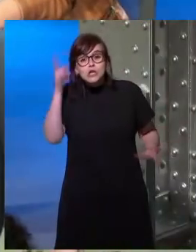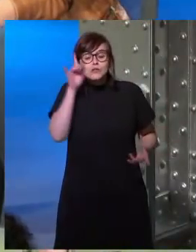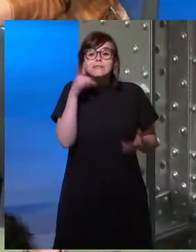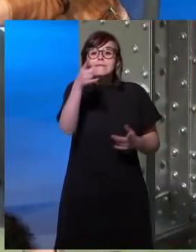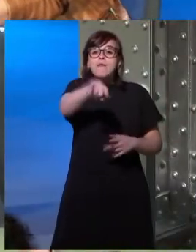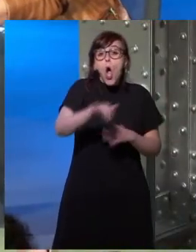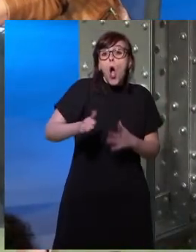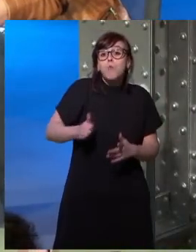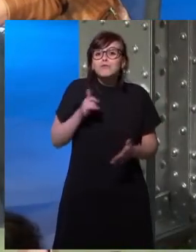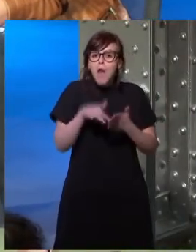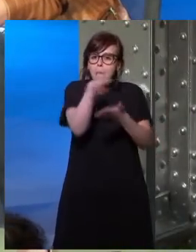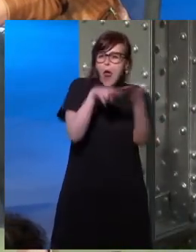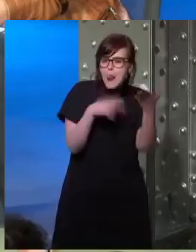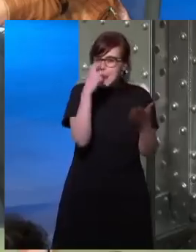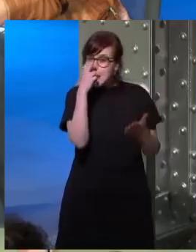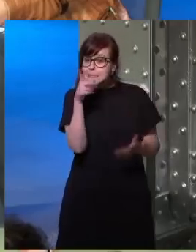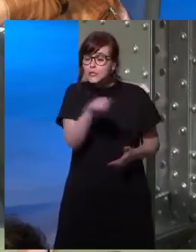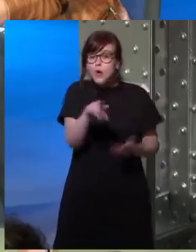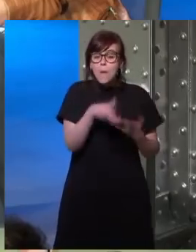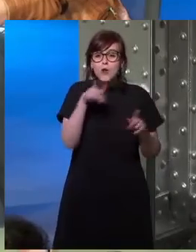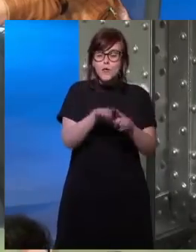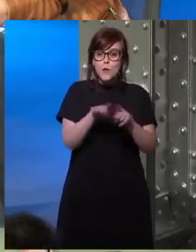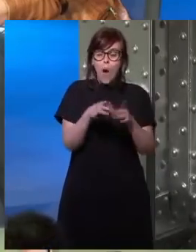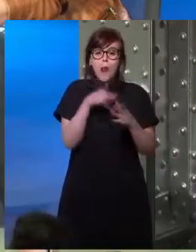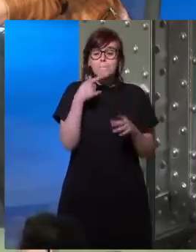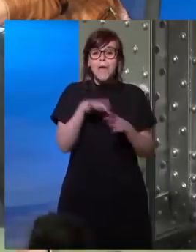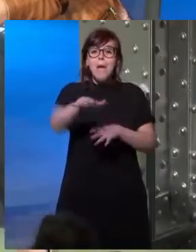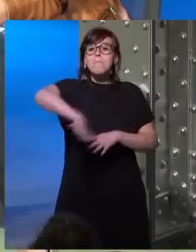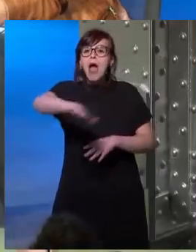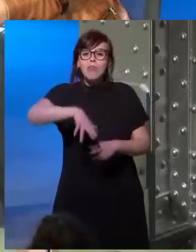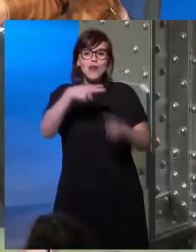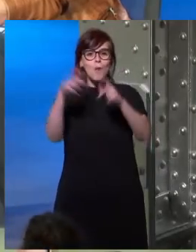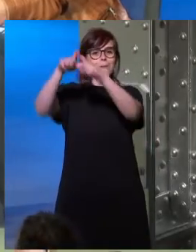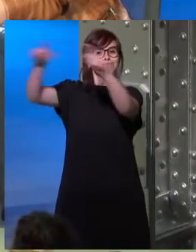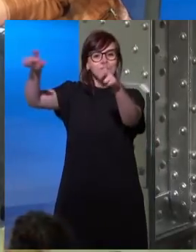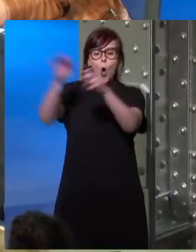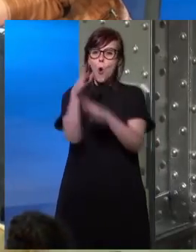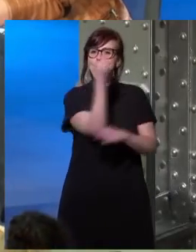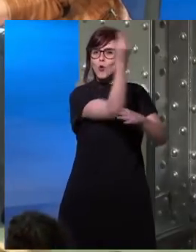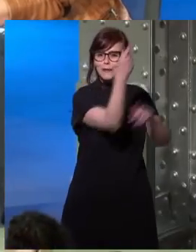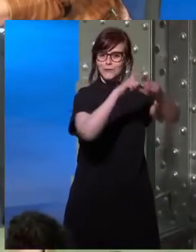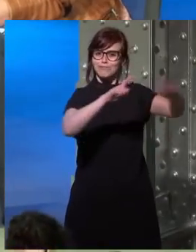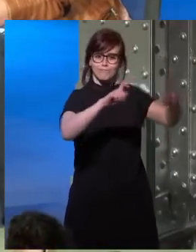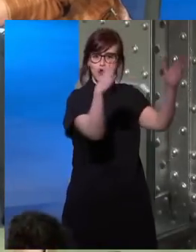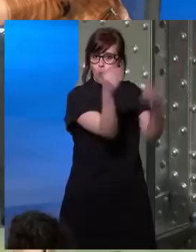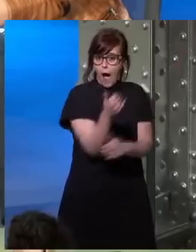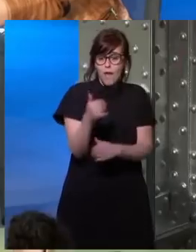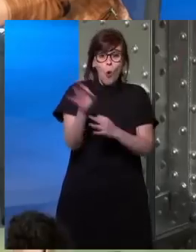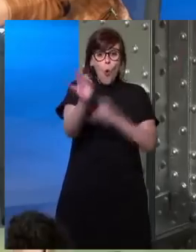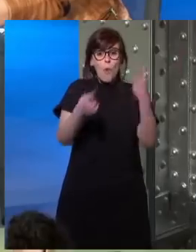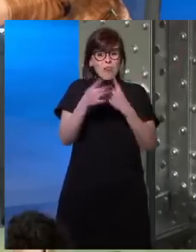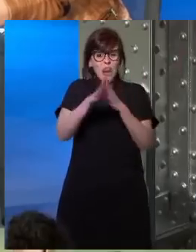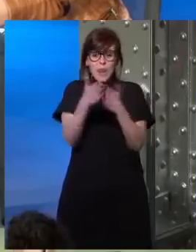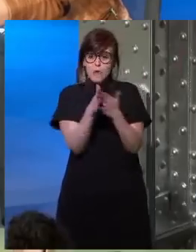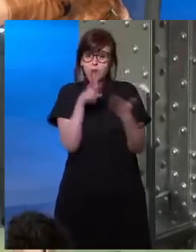ya de ojearlo, pero verán que no tienen plazas, no tienen monumentos, y además pues ni siquiera están en las páginas de